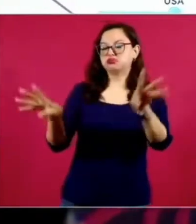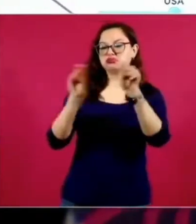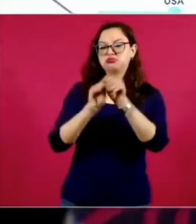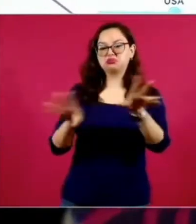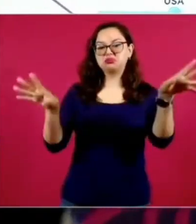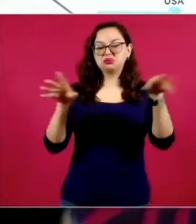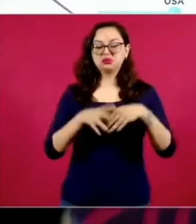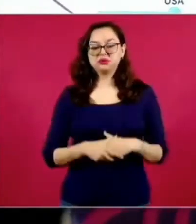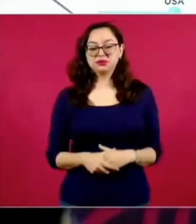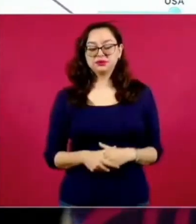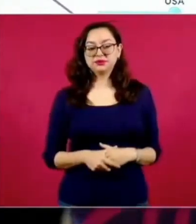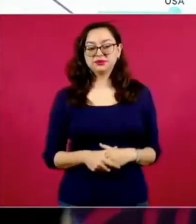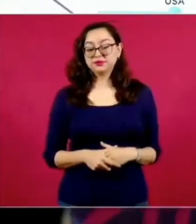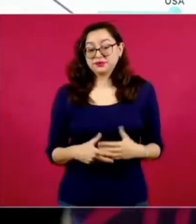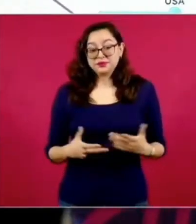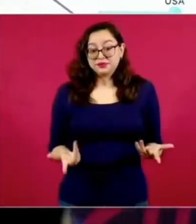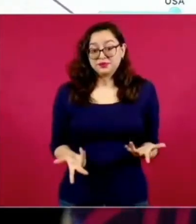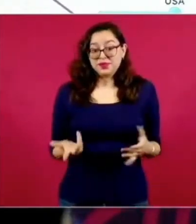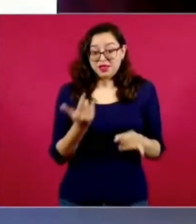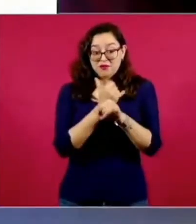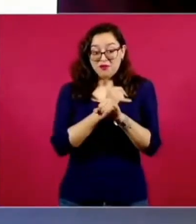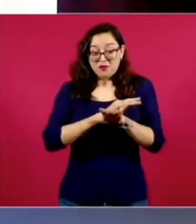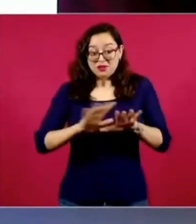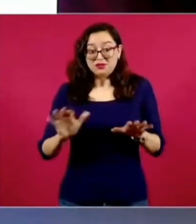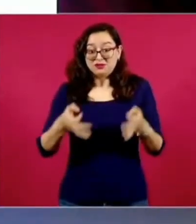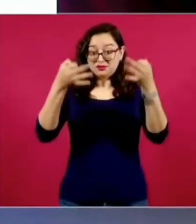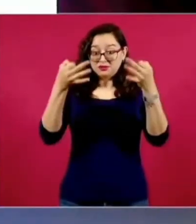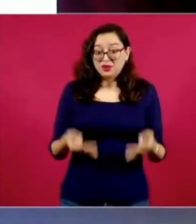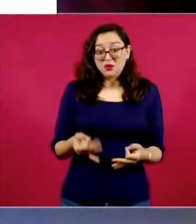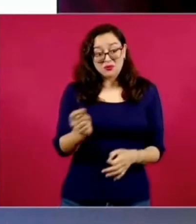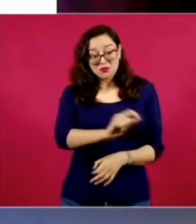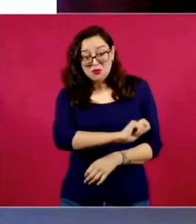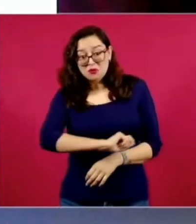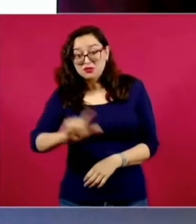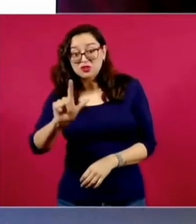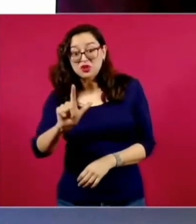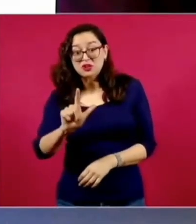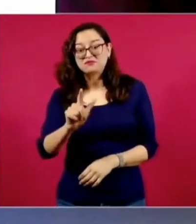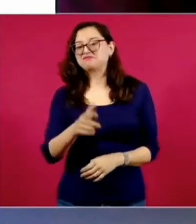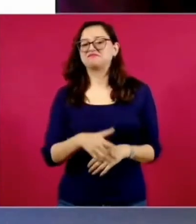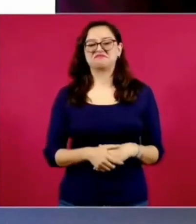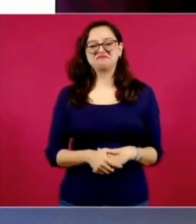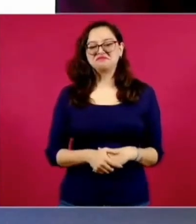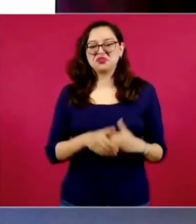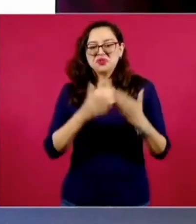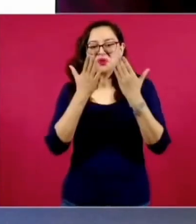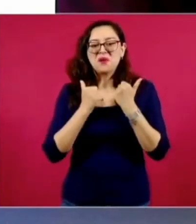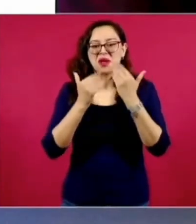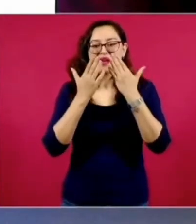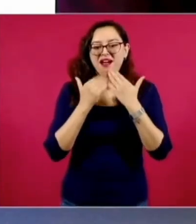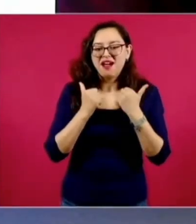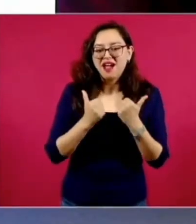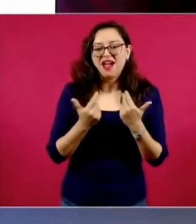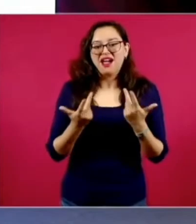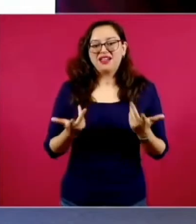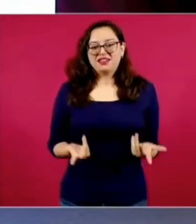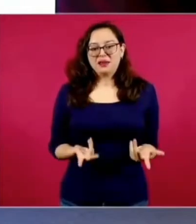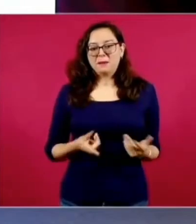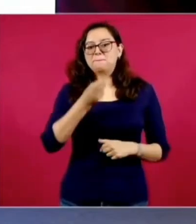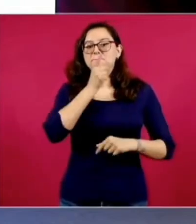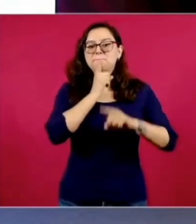y no informan con objetividad, con profesionalismo, no dicen la